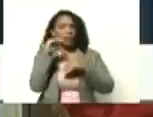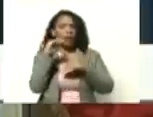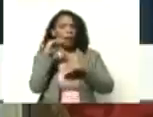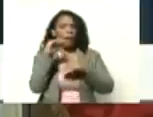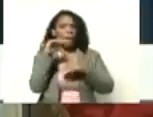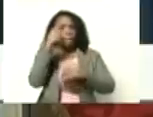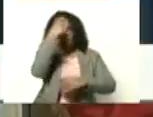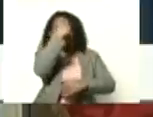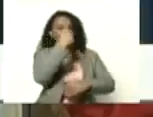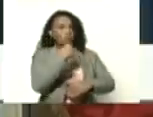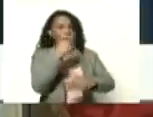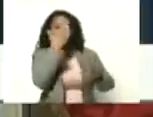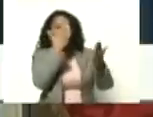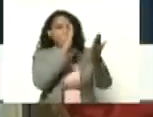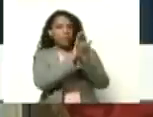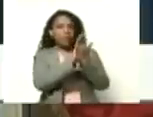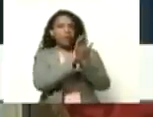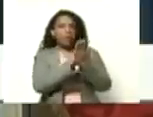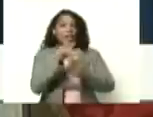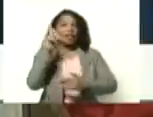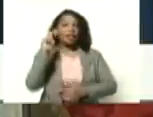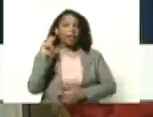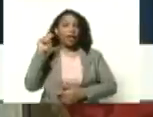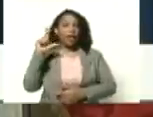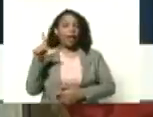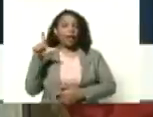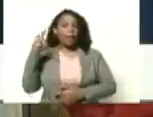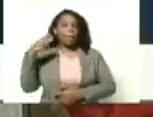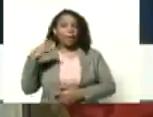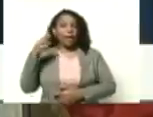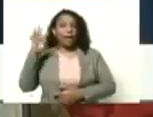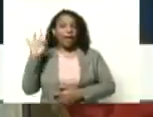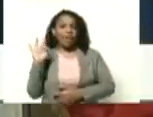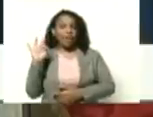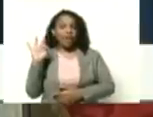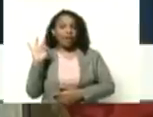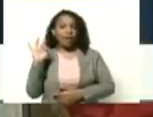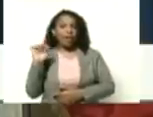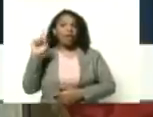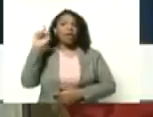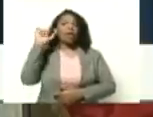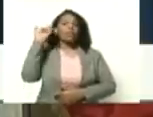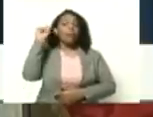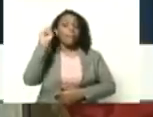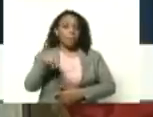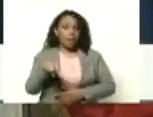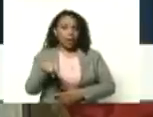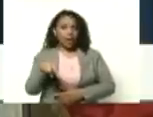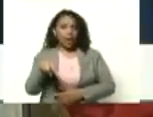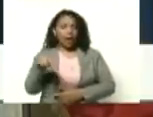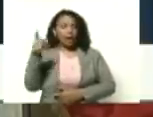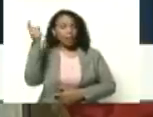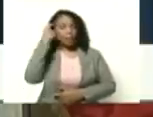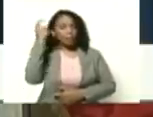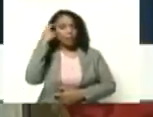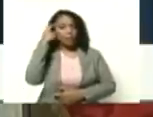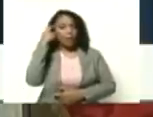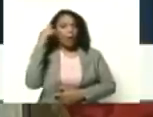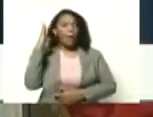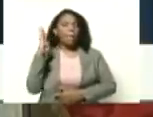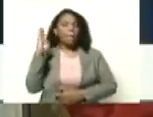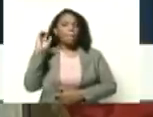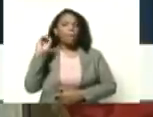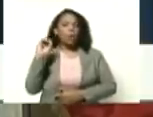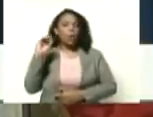fronteriza tlf y también el trastorno de borderline